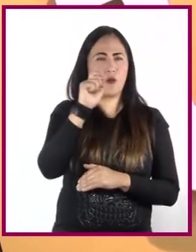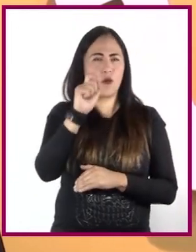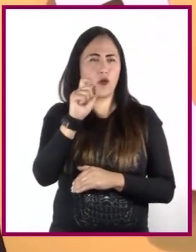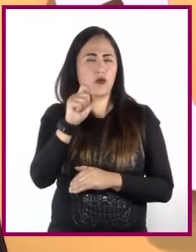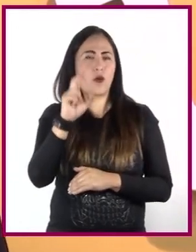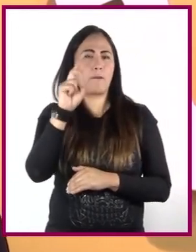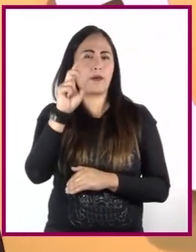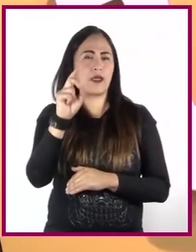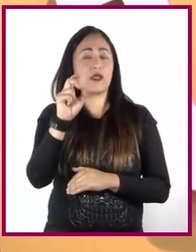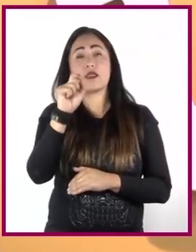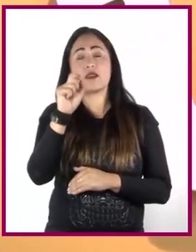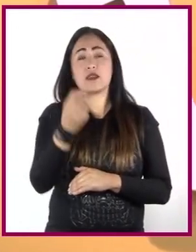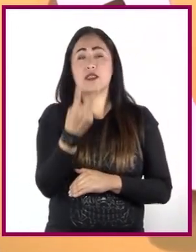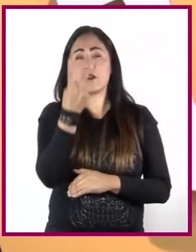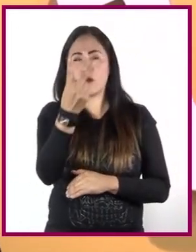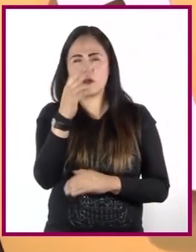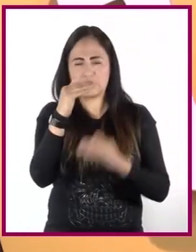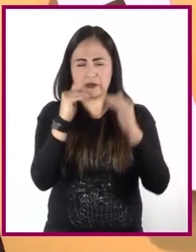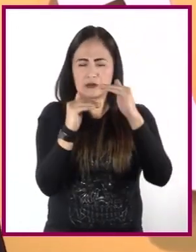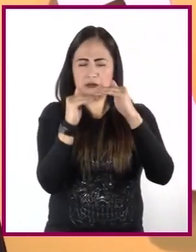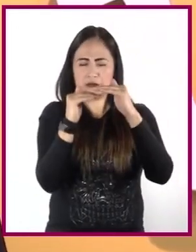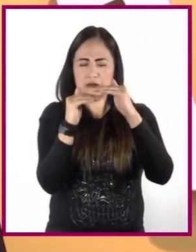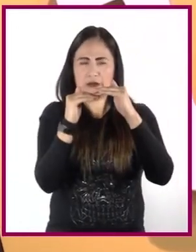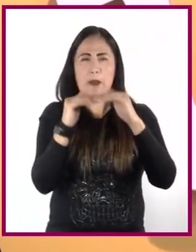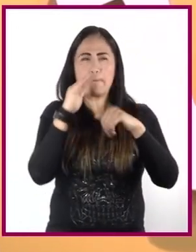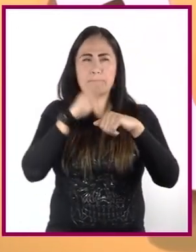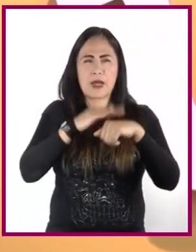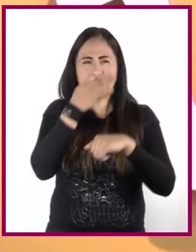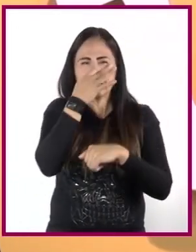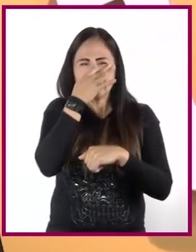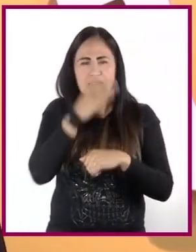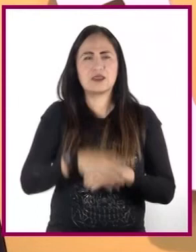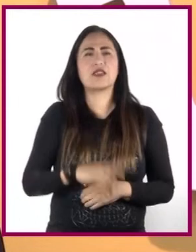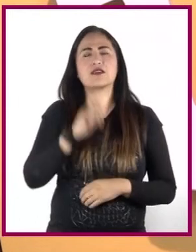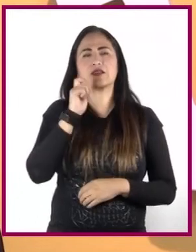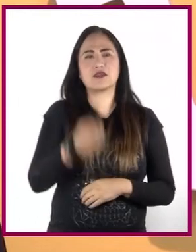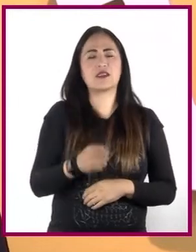0.022. Se considera entonces que el más cercano es